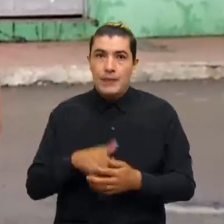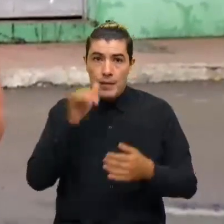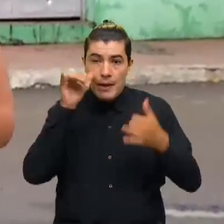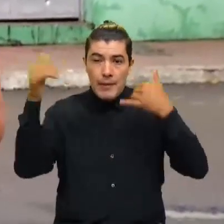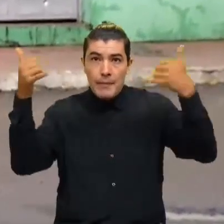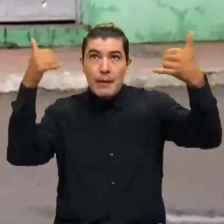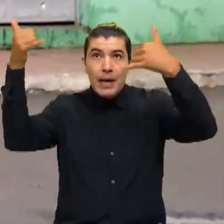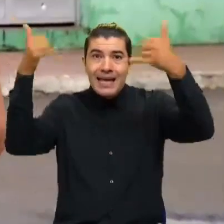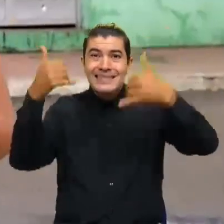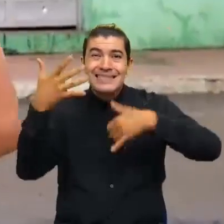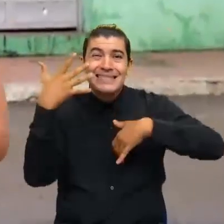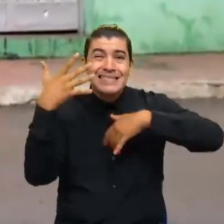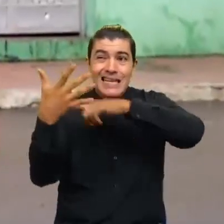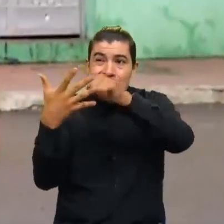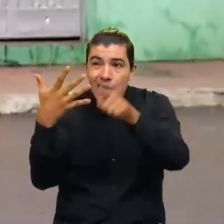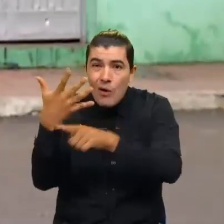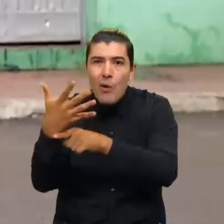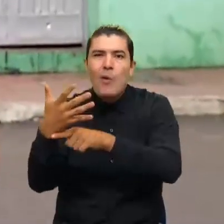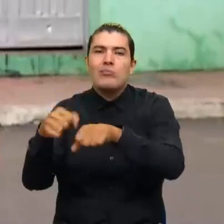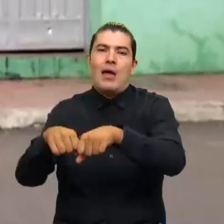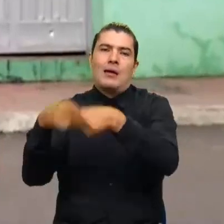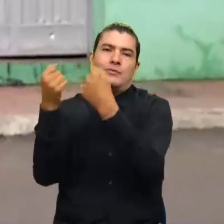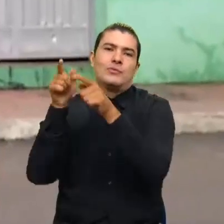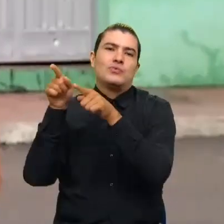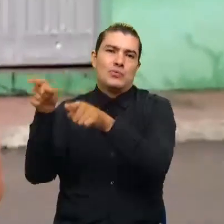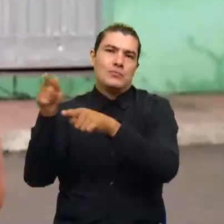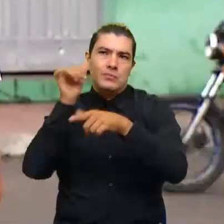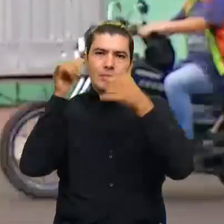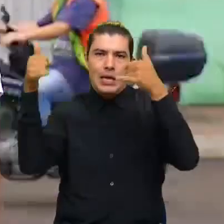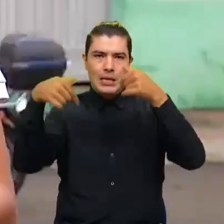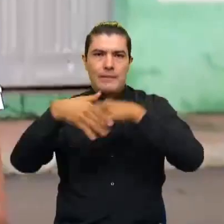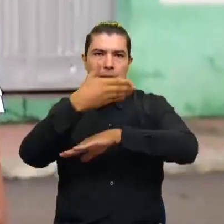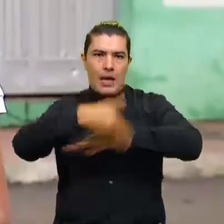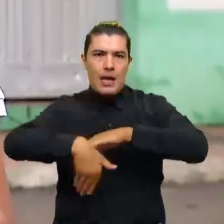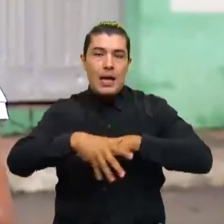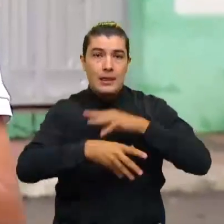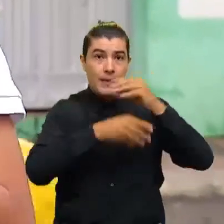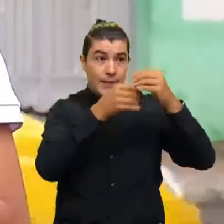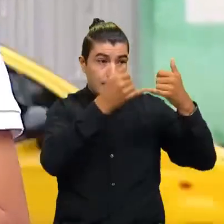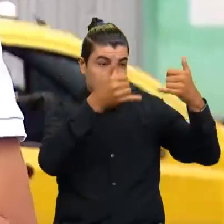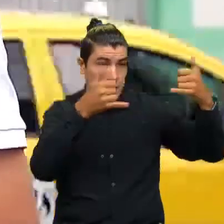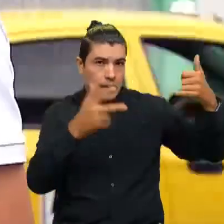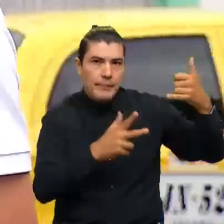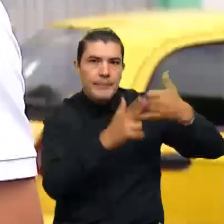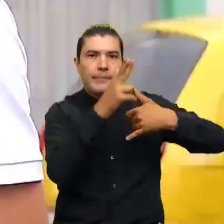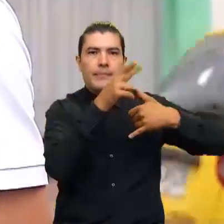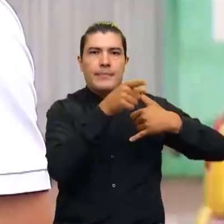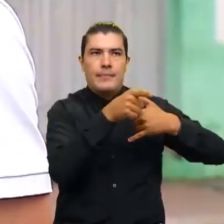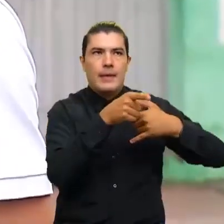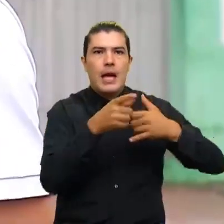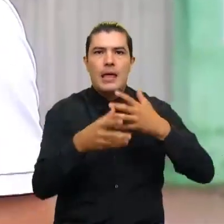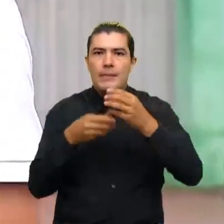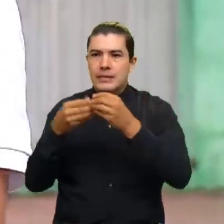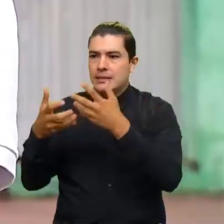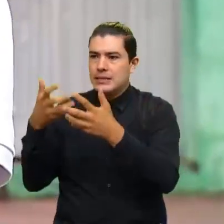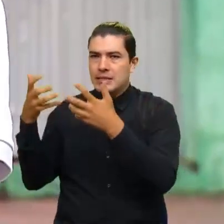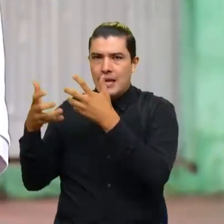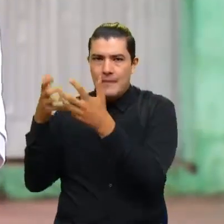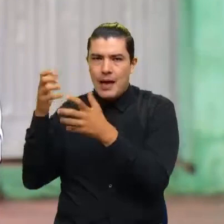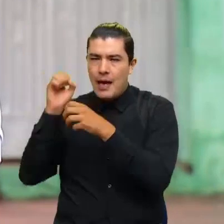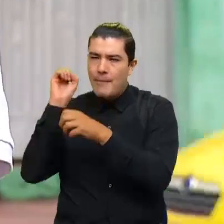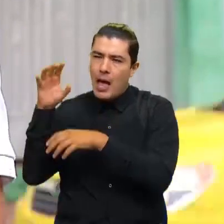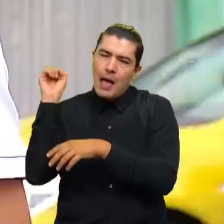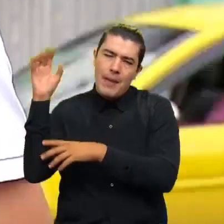de seguridad en algunas calles del barrio. A su vez, nos han cortado el cableado de los sistemas de alarmas comunitarias.